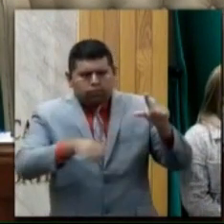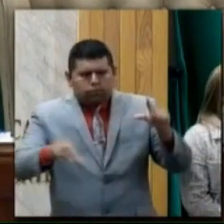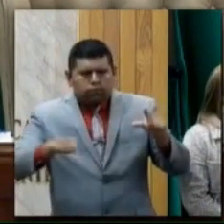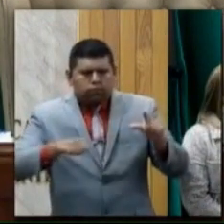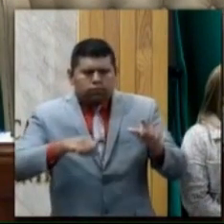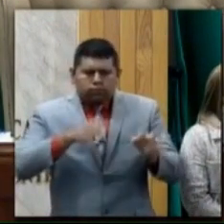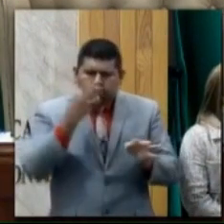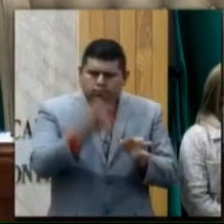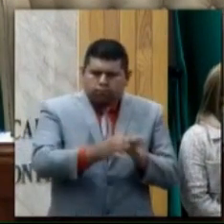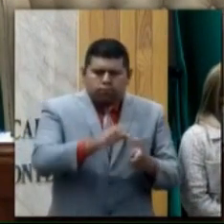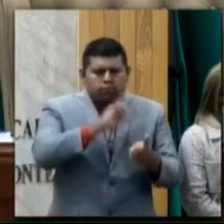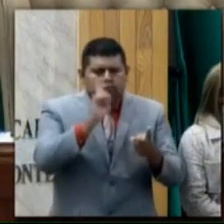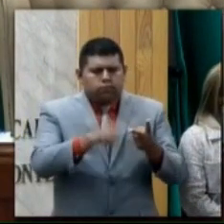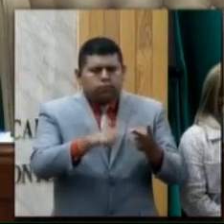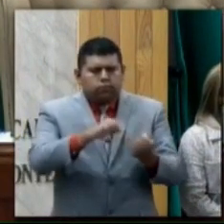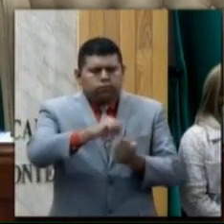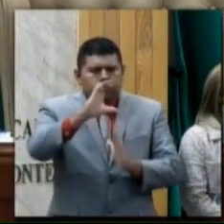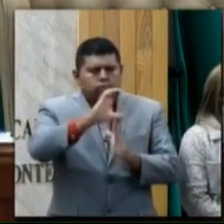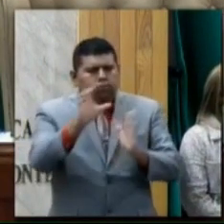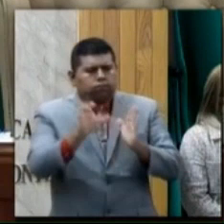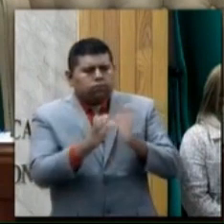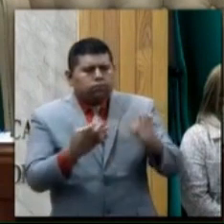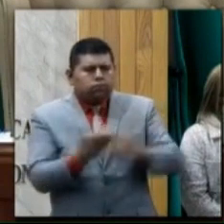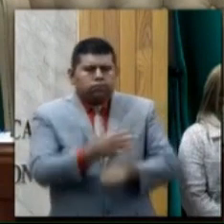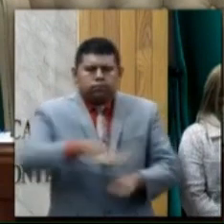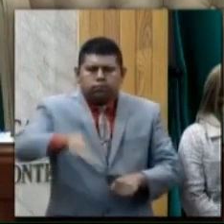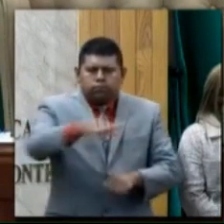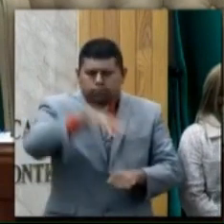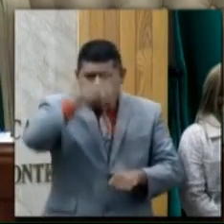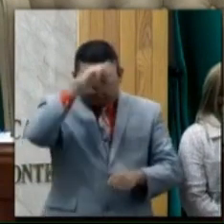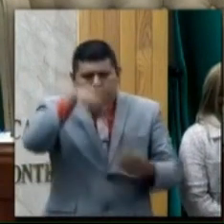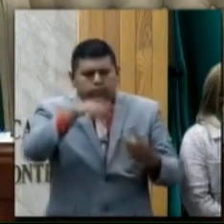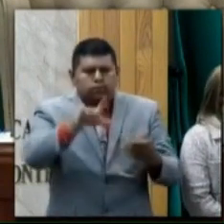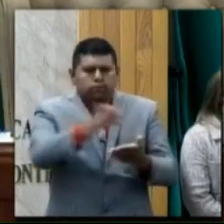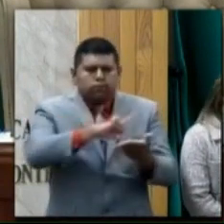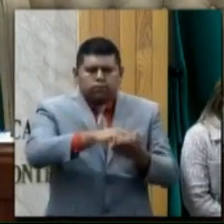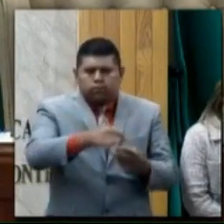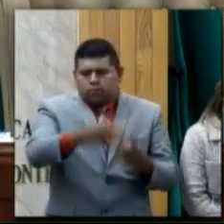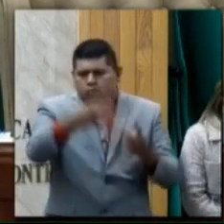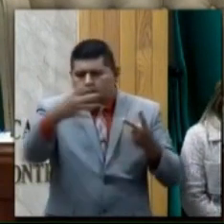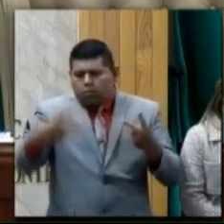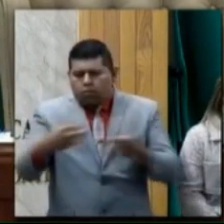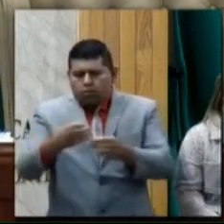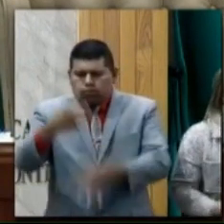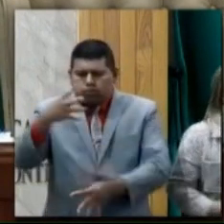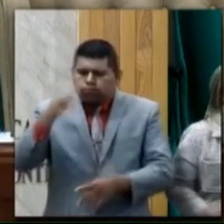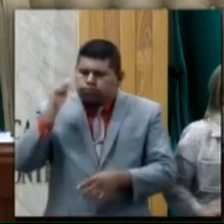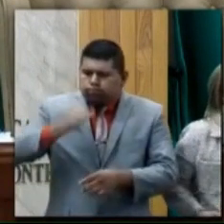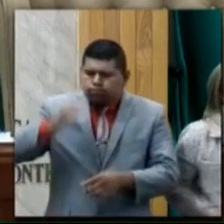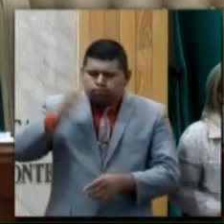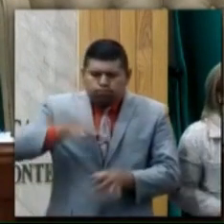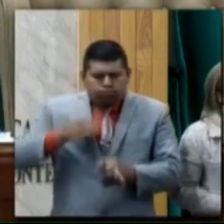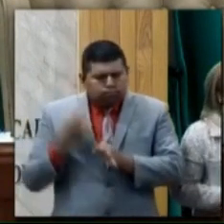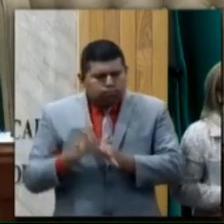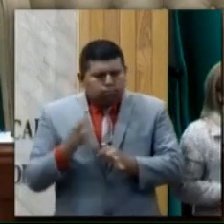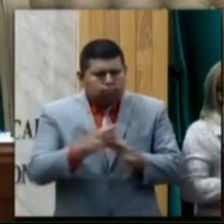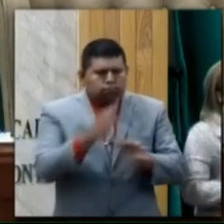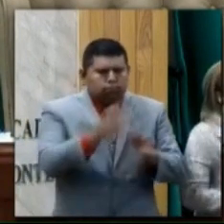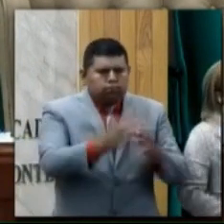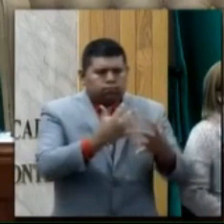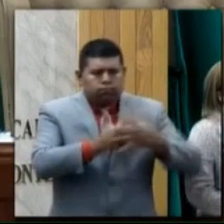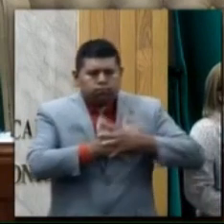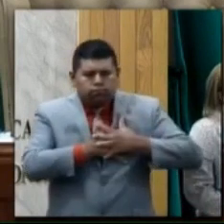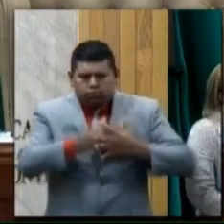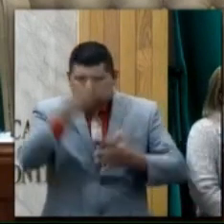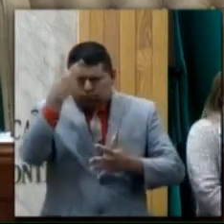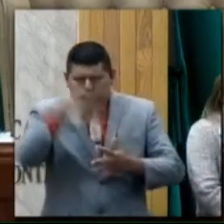Mexicanos, la particular del Estado y las leyes que de ellas emanen, desempeñando leal y patrióticamente